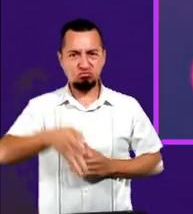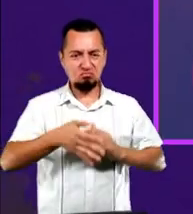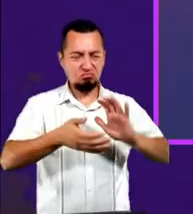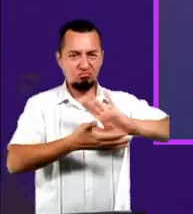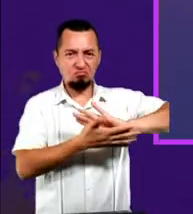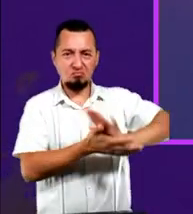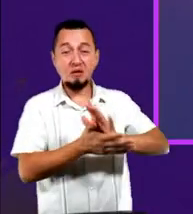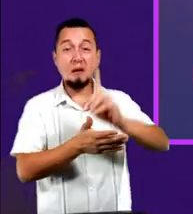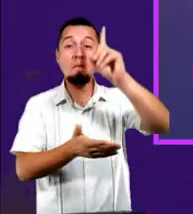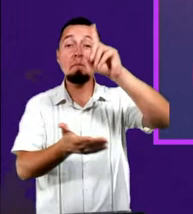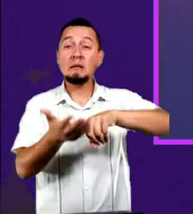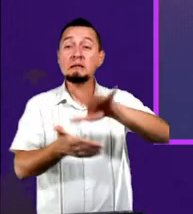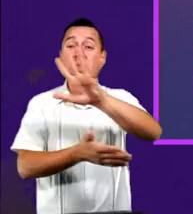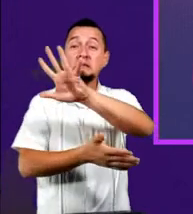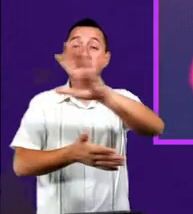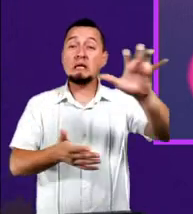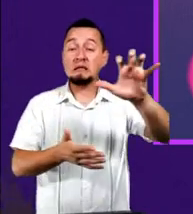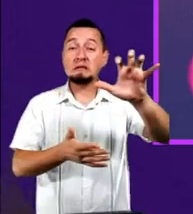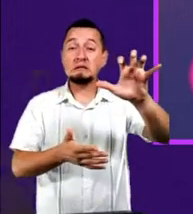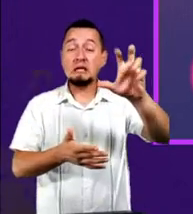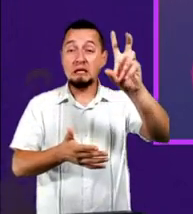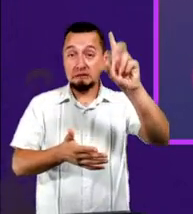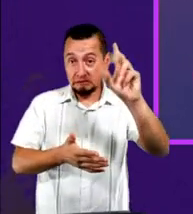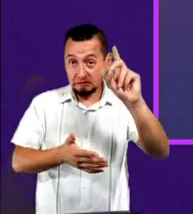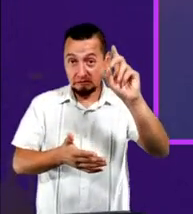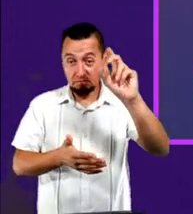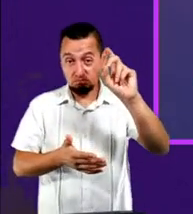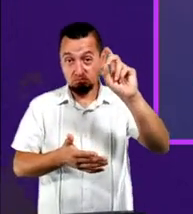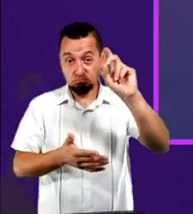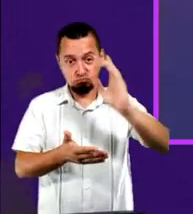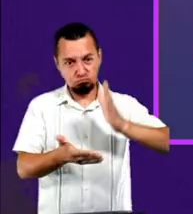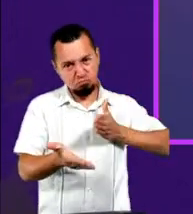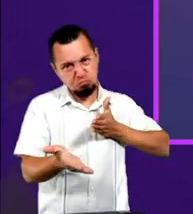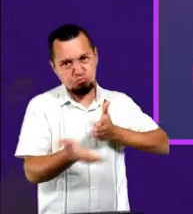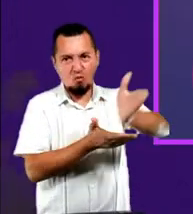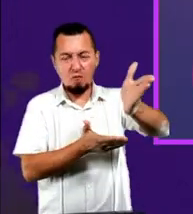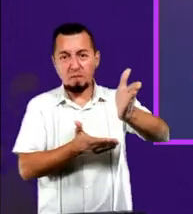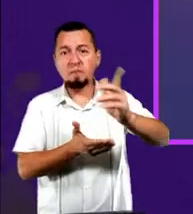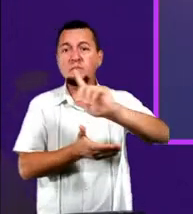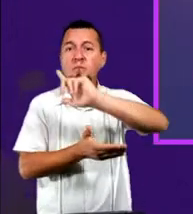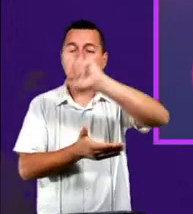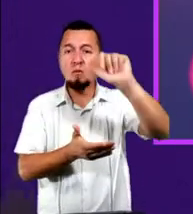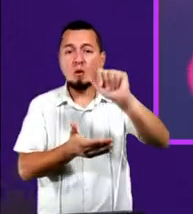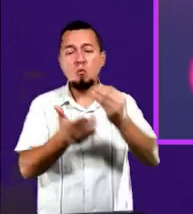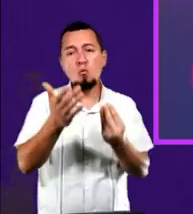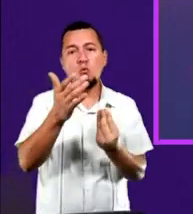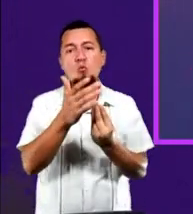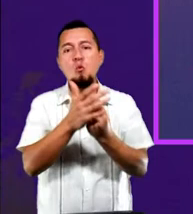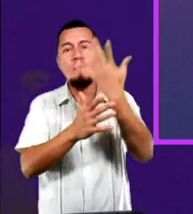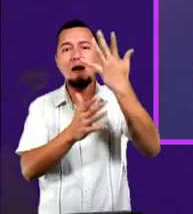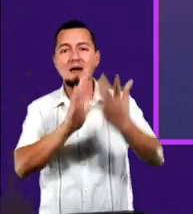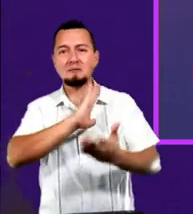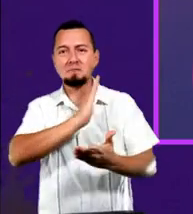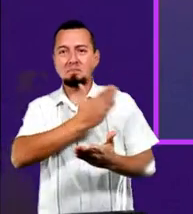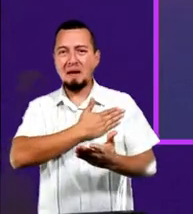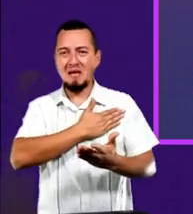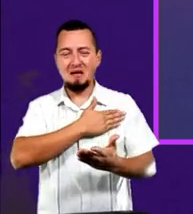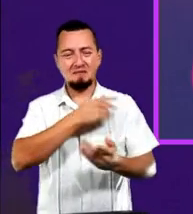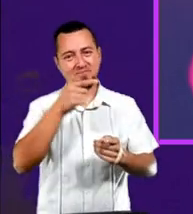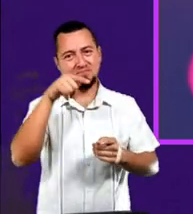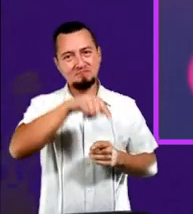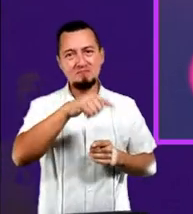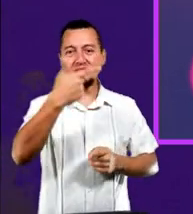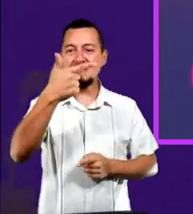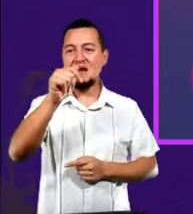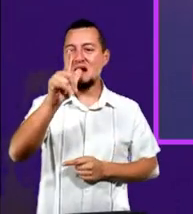1530 y que después nos llamamos la Nueva Galicia. Vean ustedes lo que era el reino de